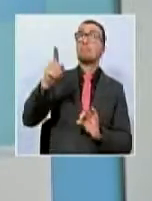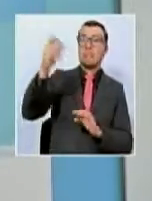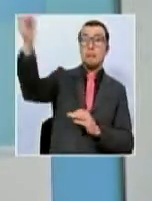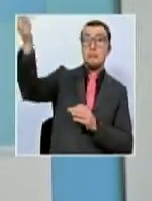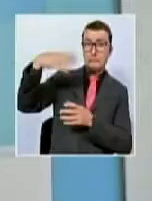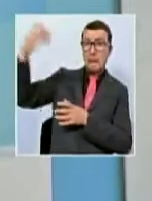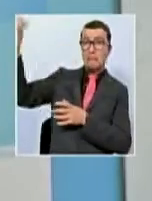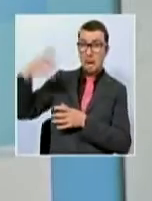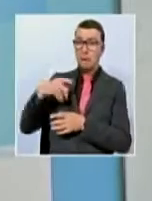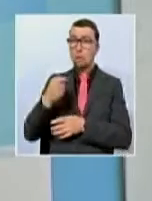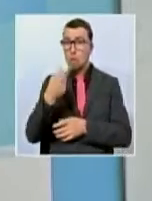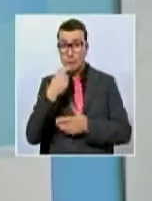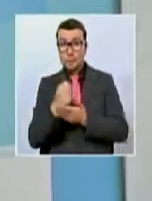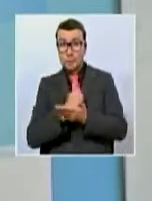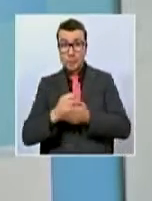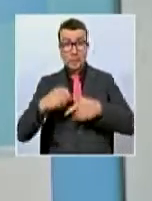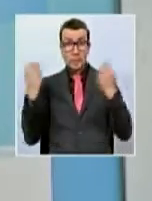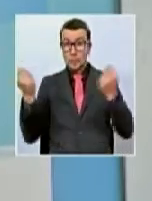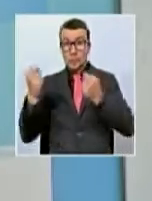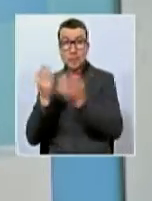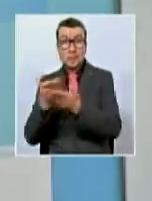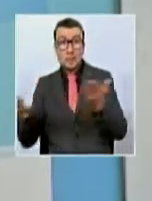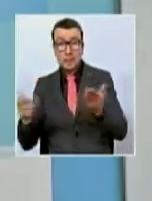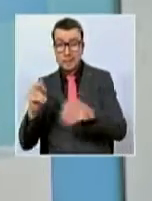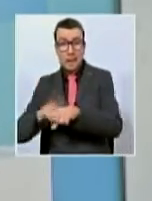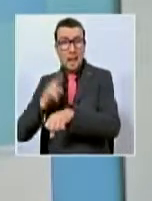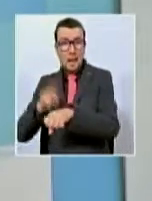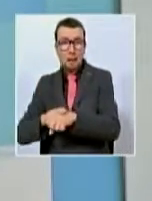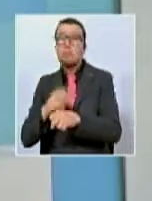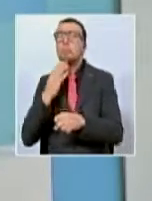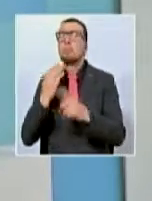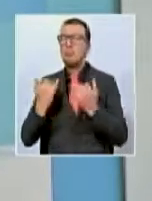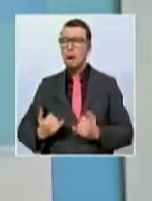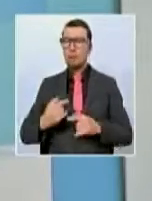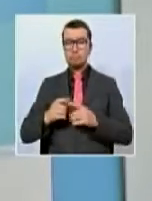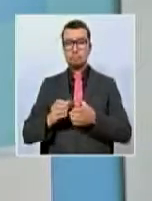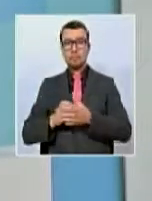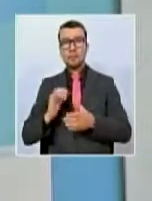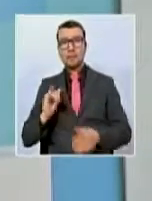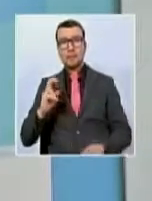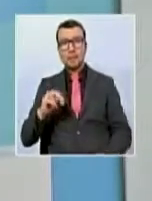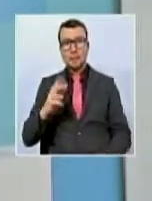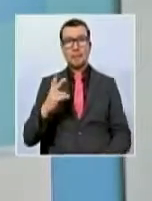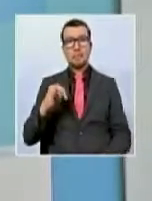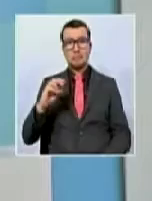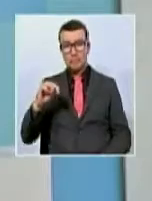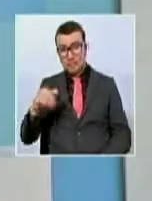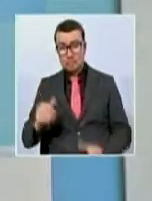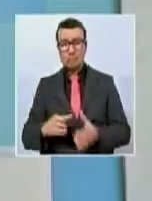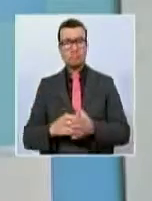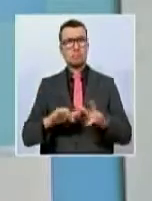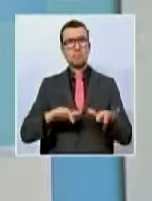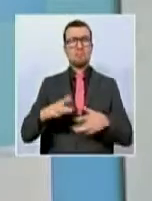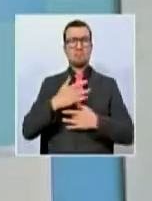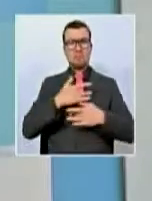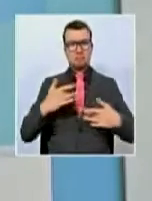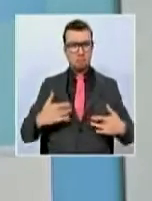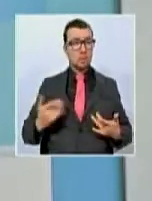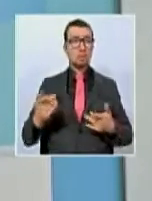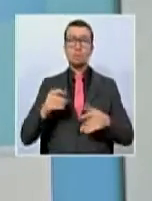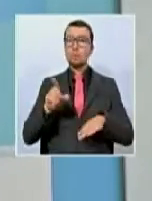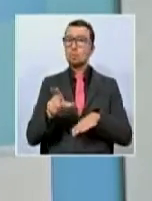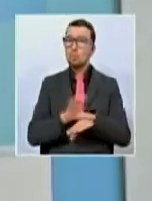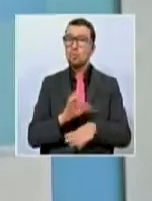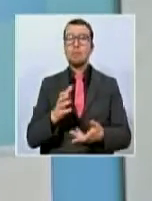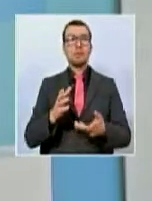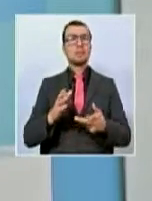las autoridades competentes como el INVIMA, las Secretarías de Salud de cada municipio, de cada ciudad, de cada departamento, y